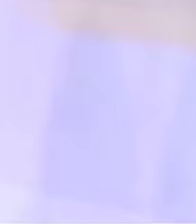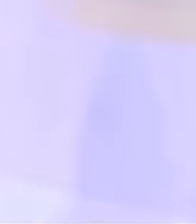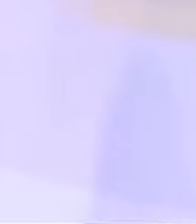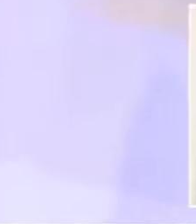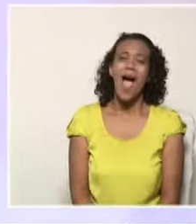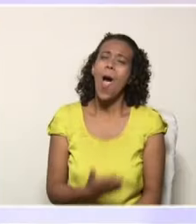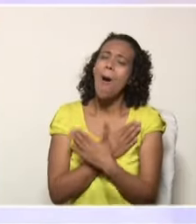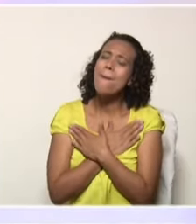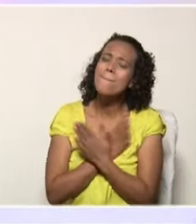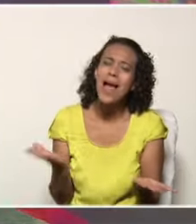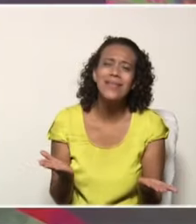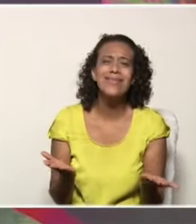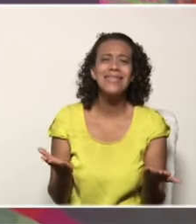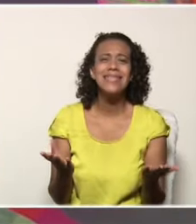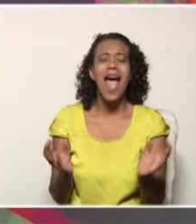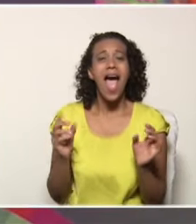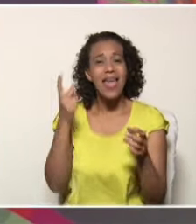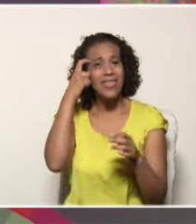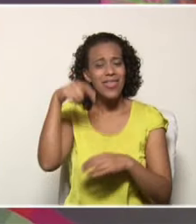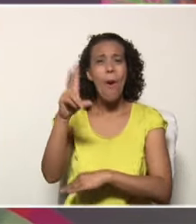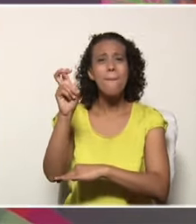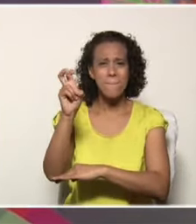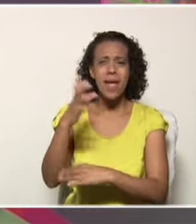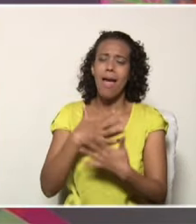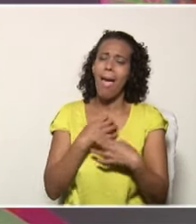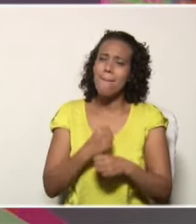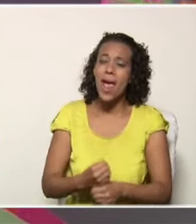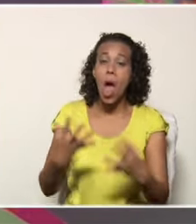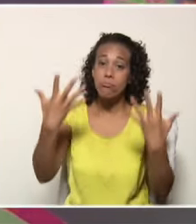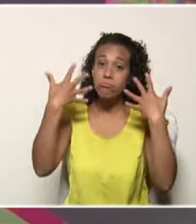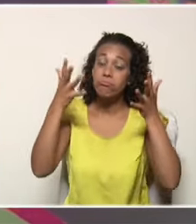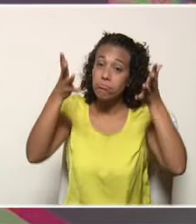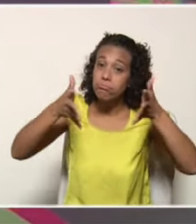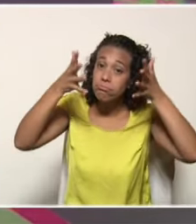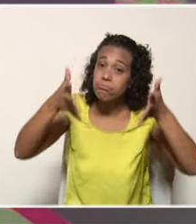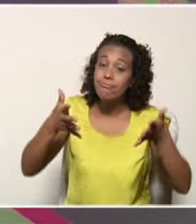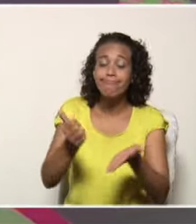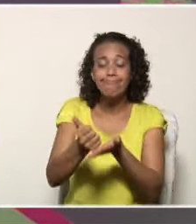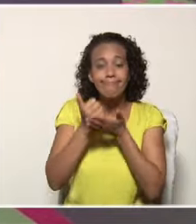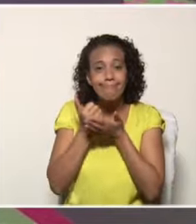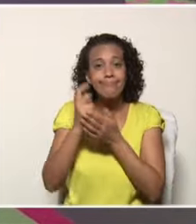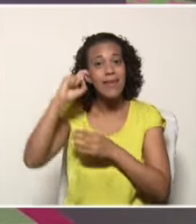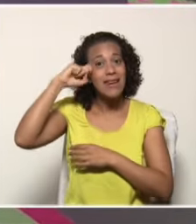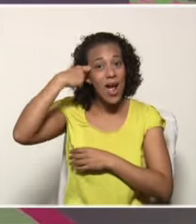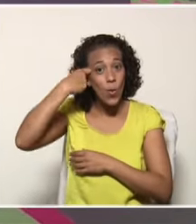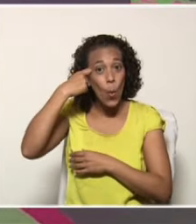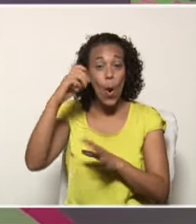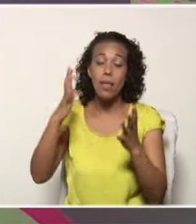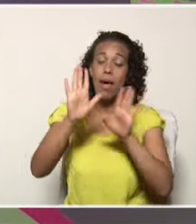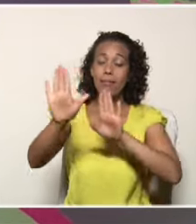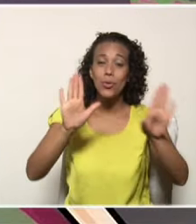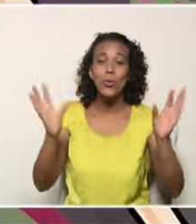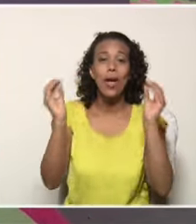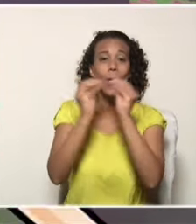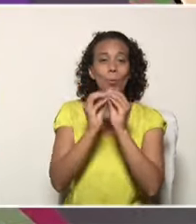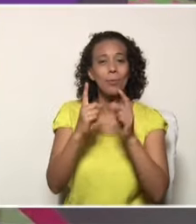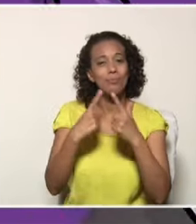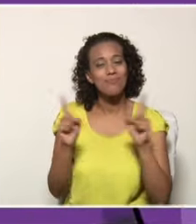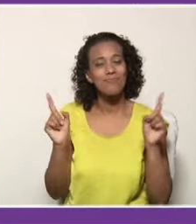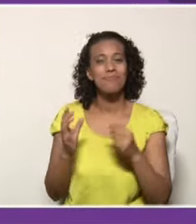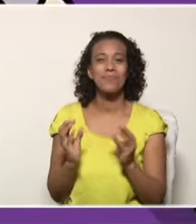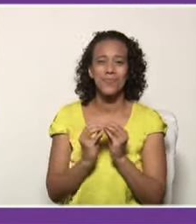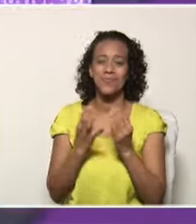Es un placer haber estado en el día de hoy, espero que las recomendaciones sean de utilidad y recuerde que ser diferente es algo común.